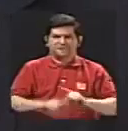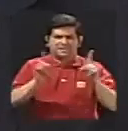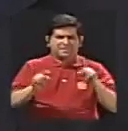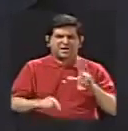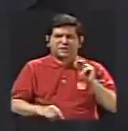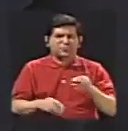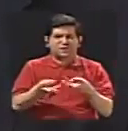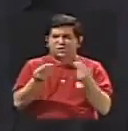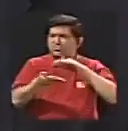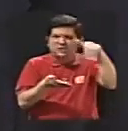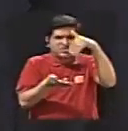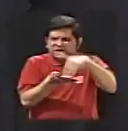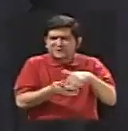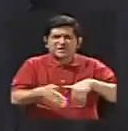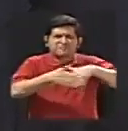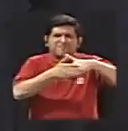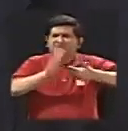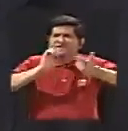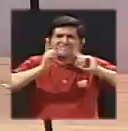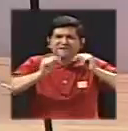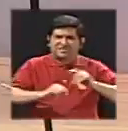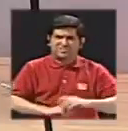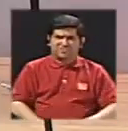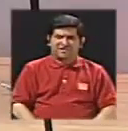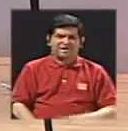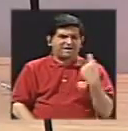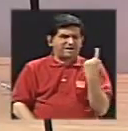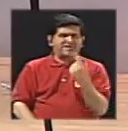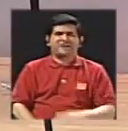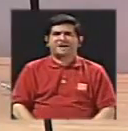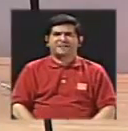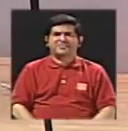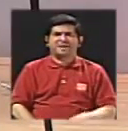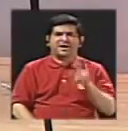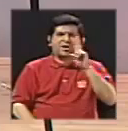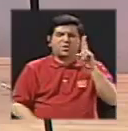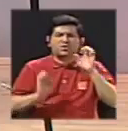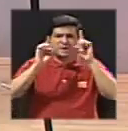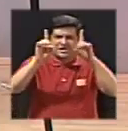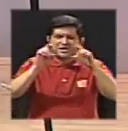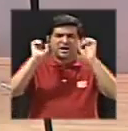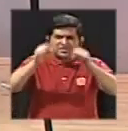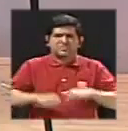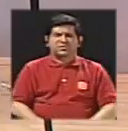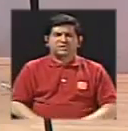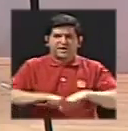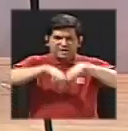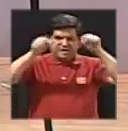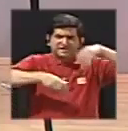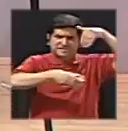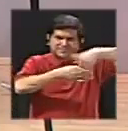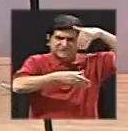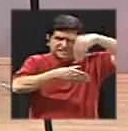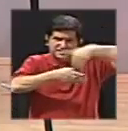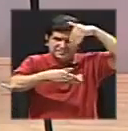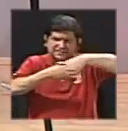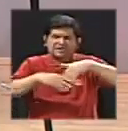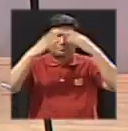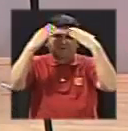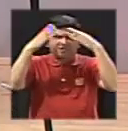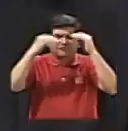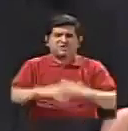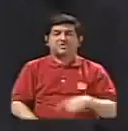descentraliza? ¿Cuál es la traba que existe para que cada unidad educativa pueda meter en el sistema esos